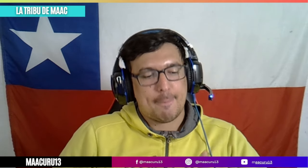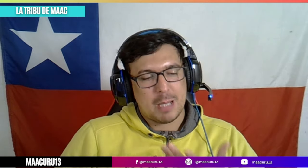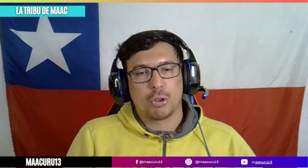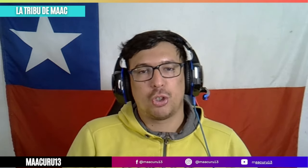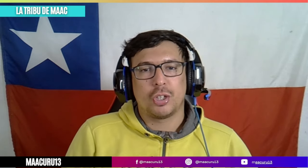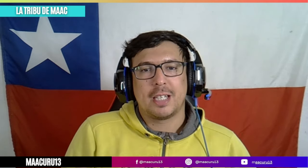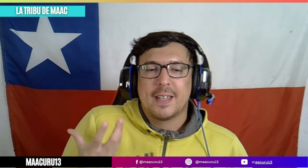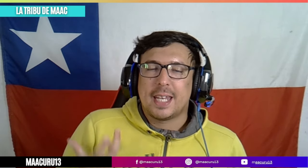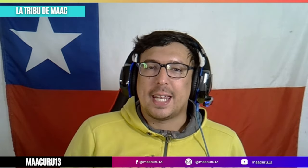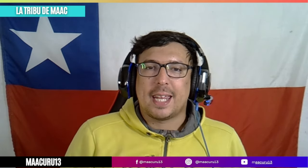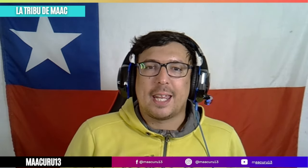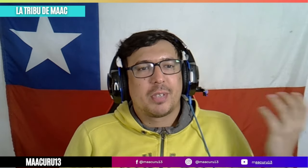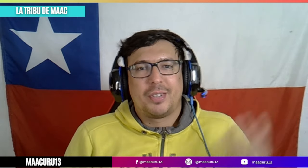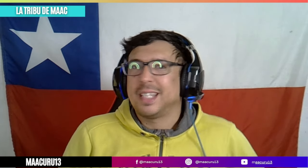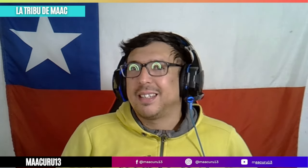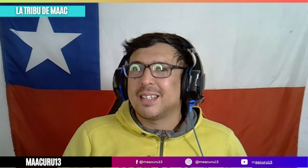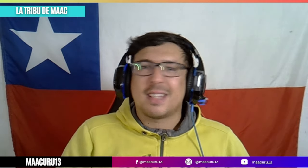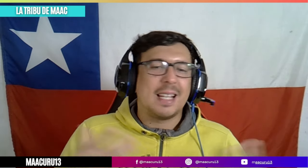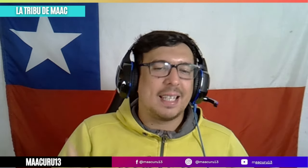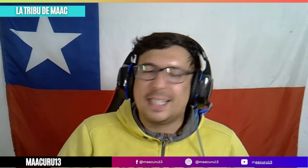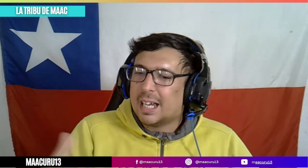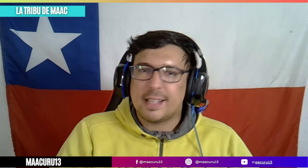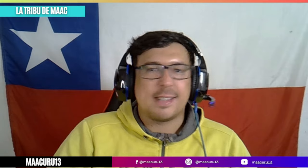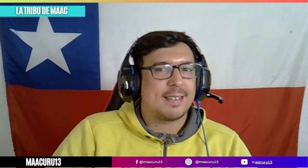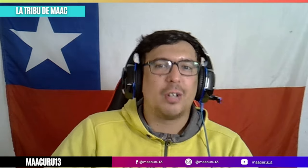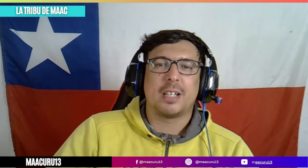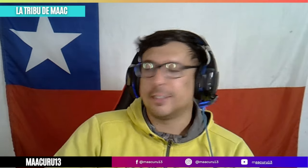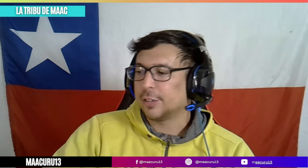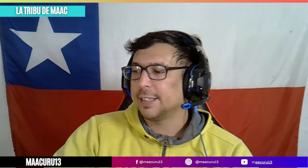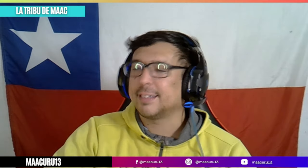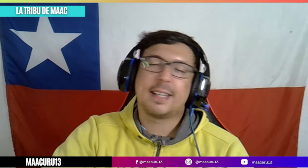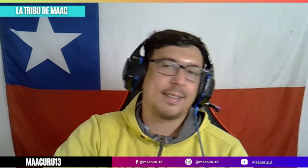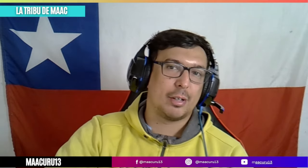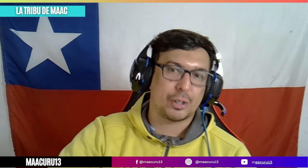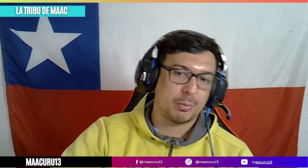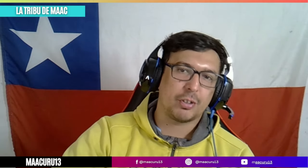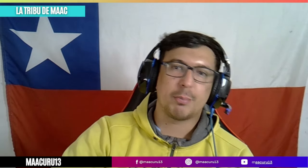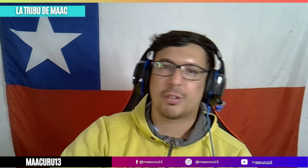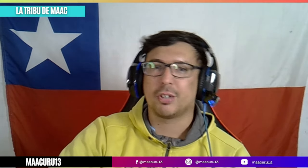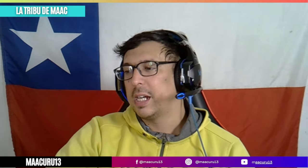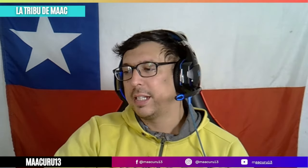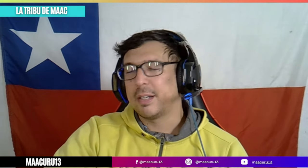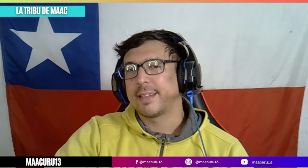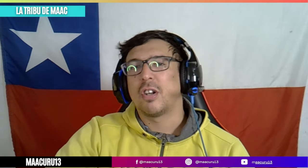de emociones, tristeza, alegría. Es algo tan lindo, gente, así que te lo recomiendo